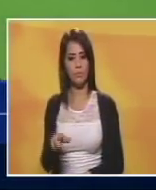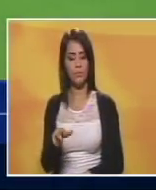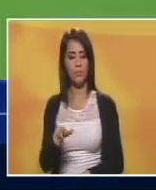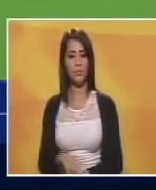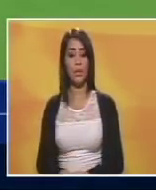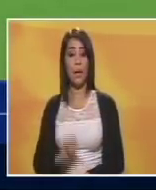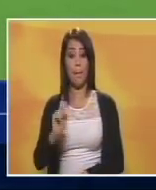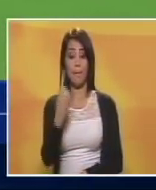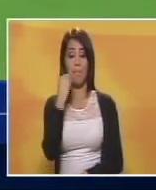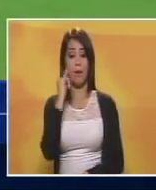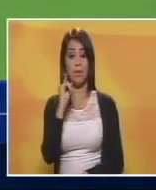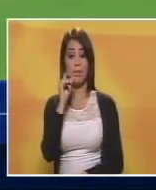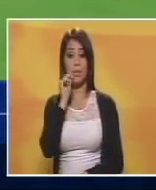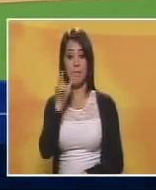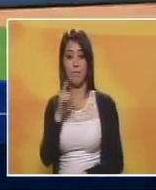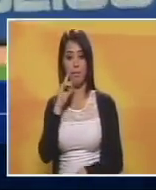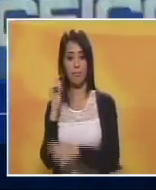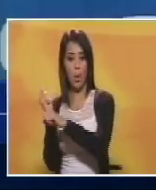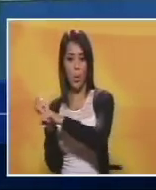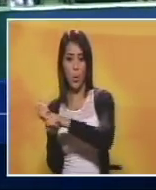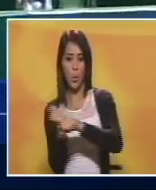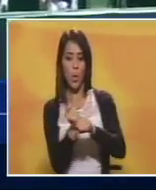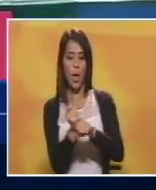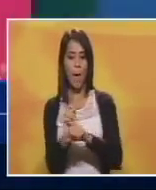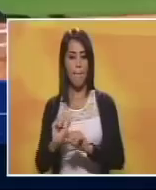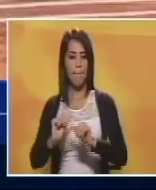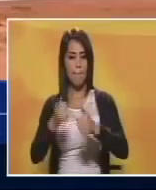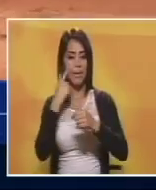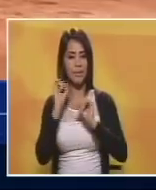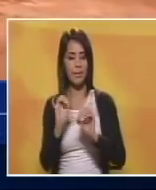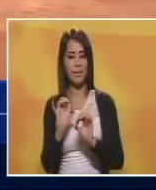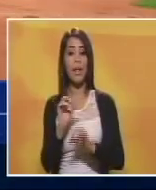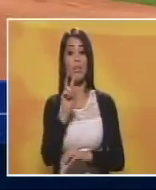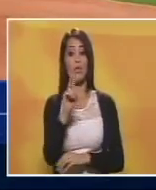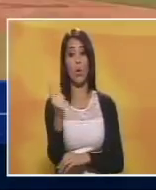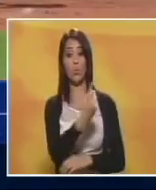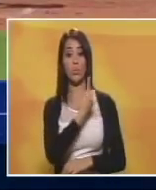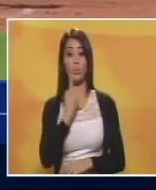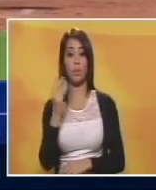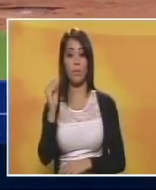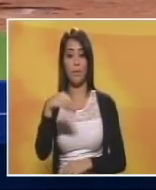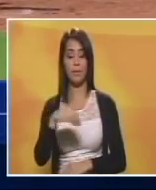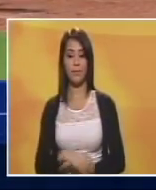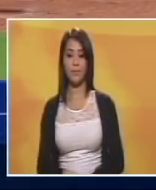bateó de 4-3 con jonrón doble remolcada y par de anotadas. Sender Inciarte se fue de 3-1.